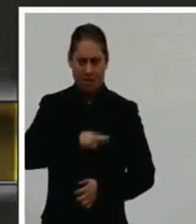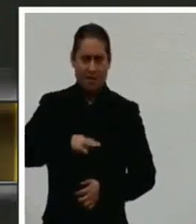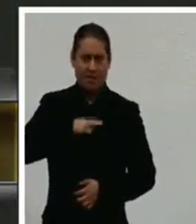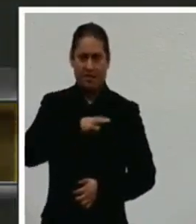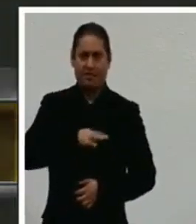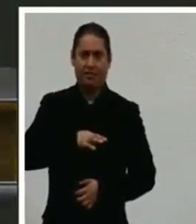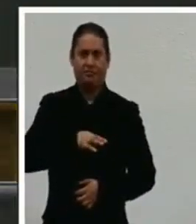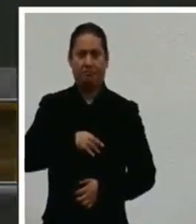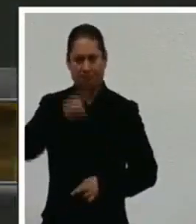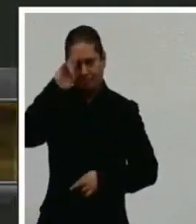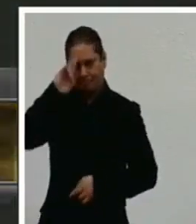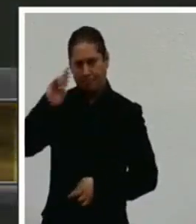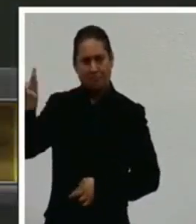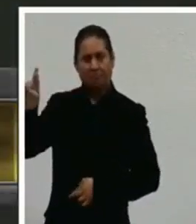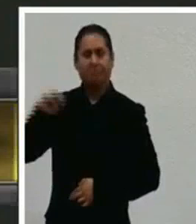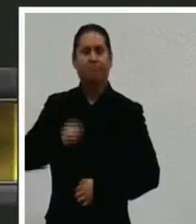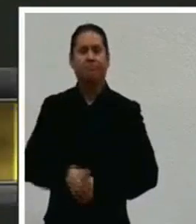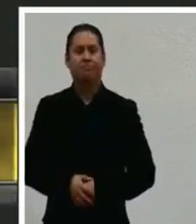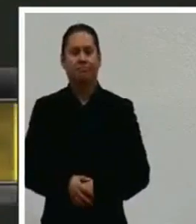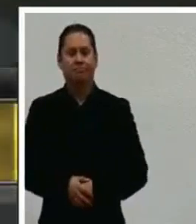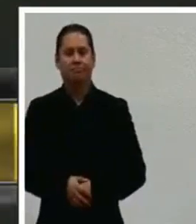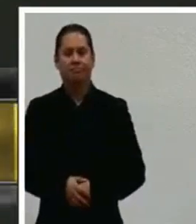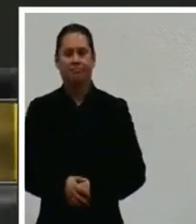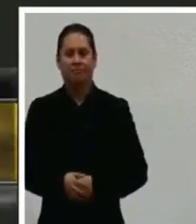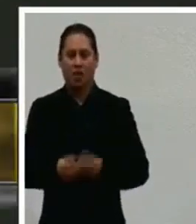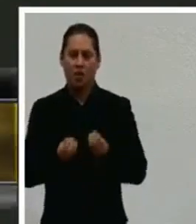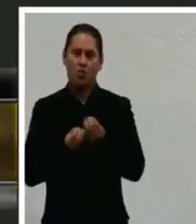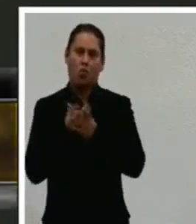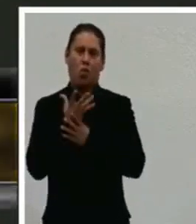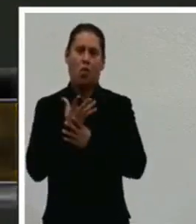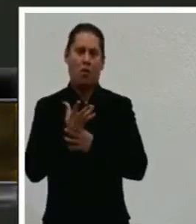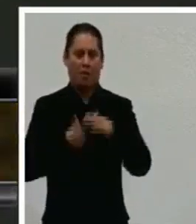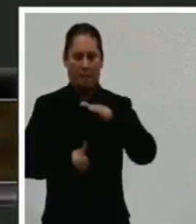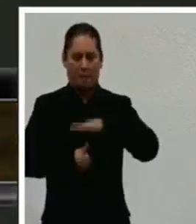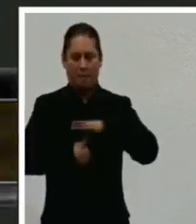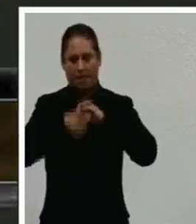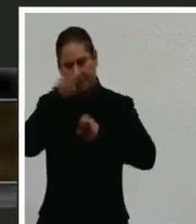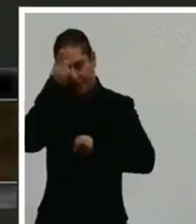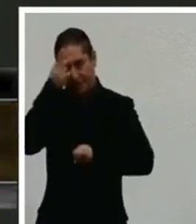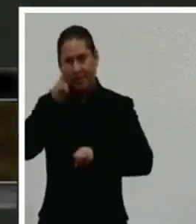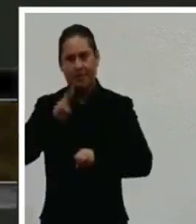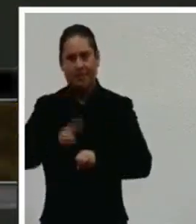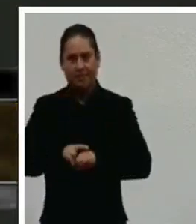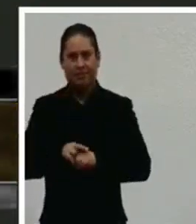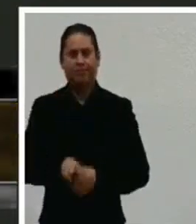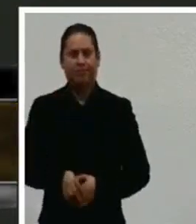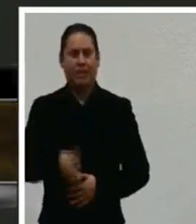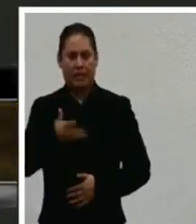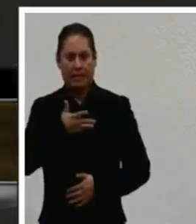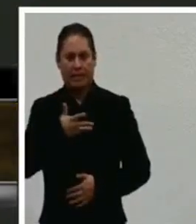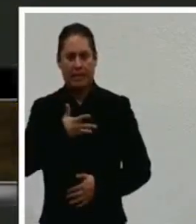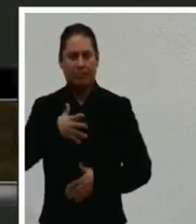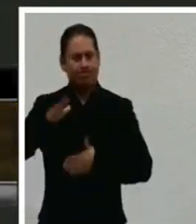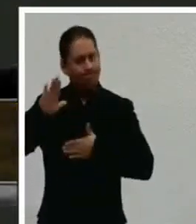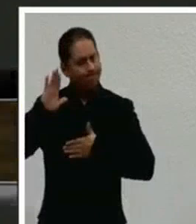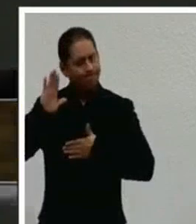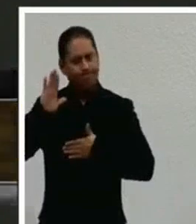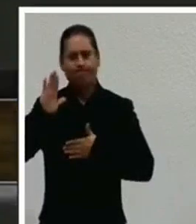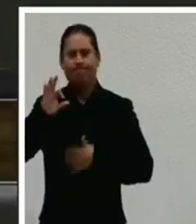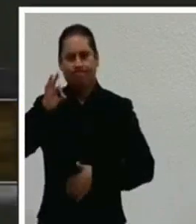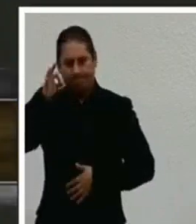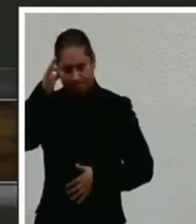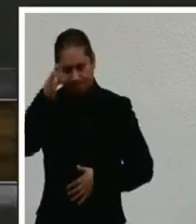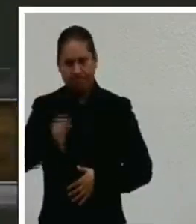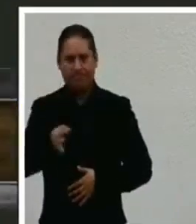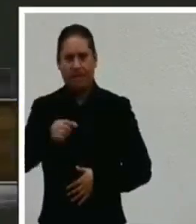todo reconociendo a nuestra nueva mesa directiva y decirles que tienen un gran